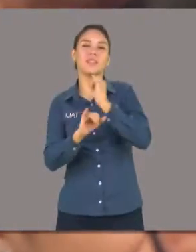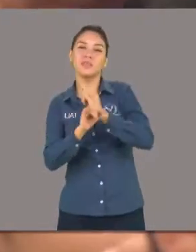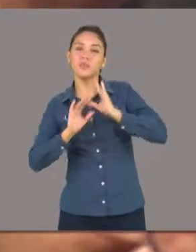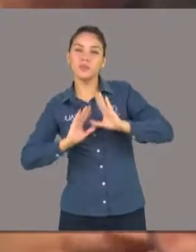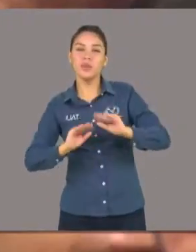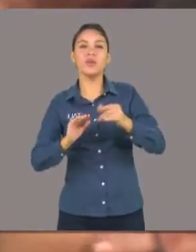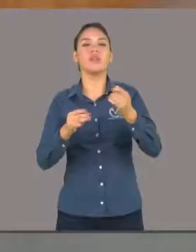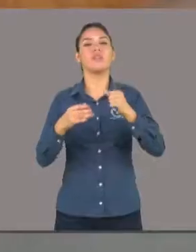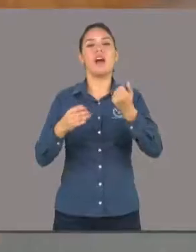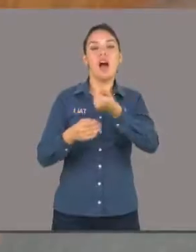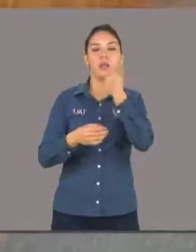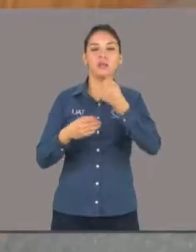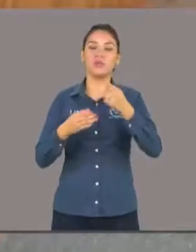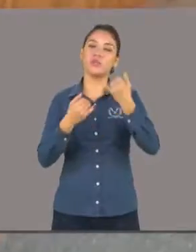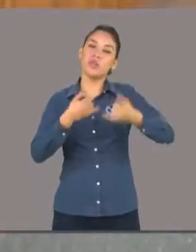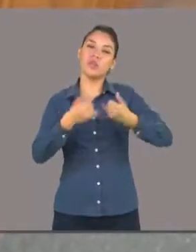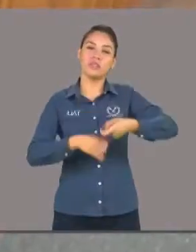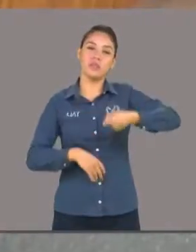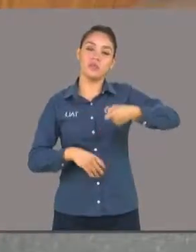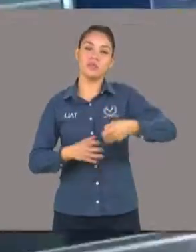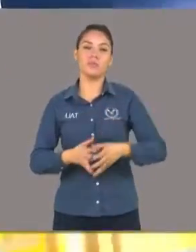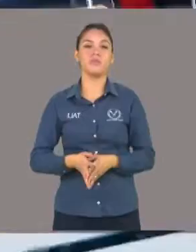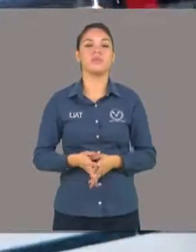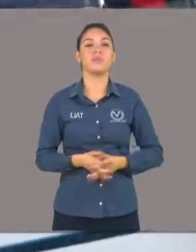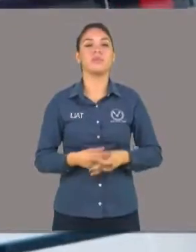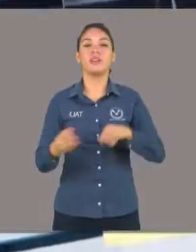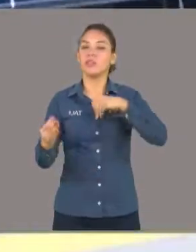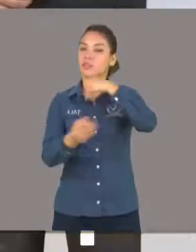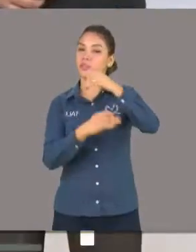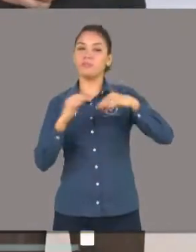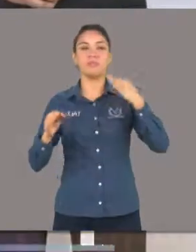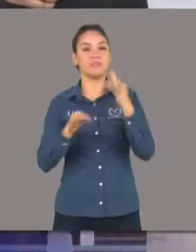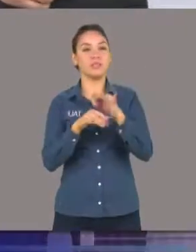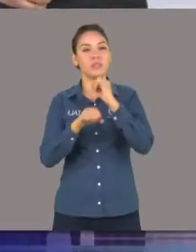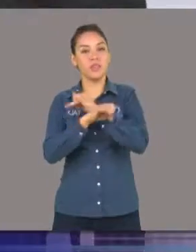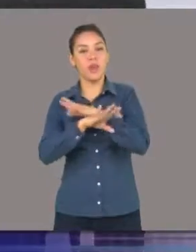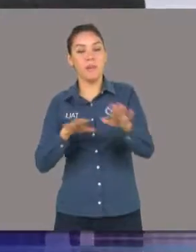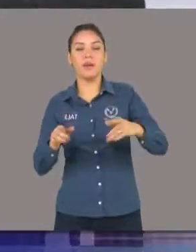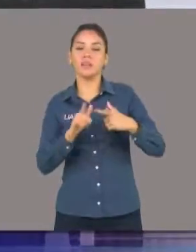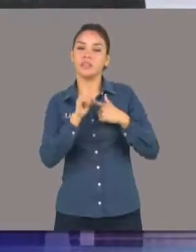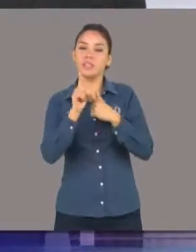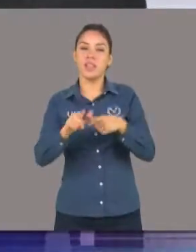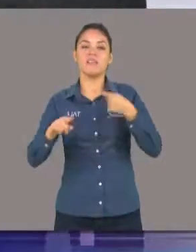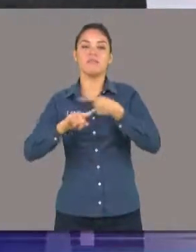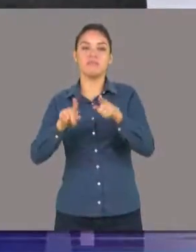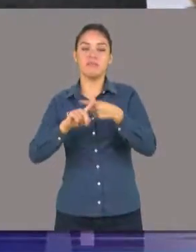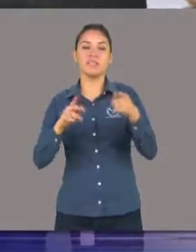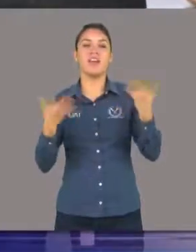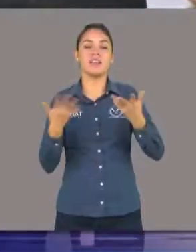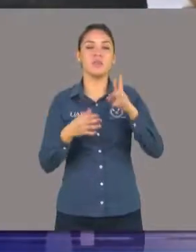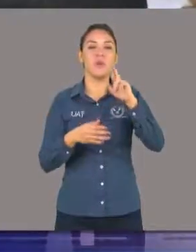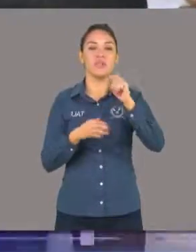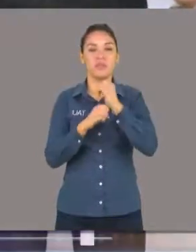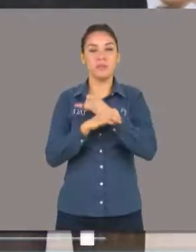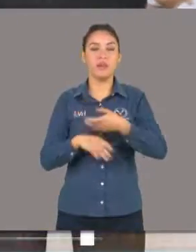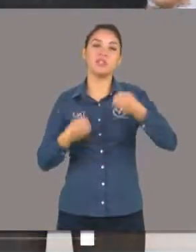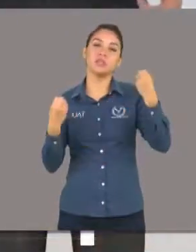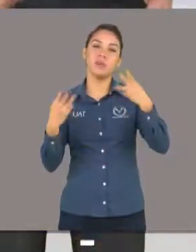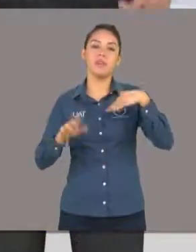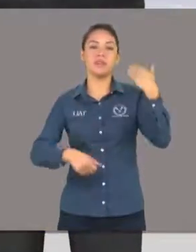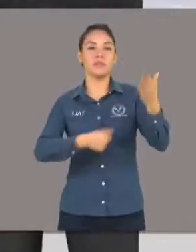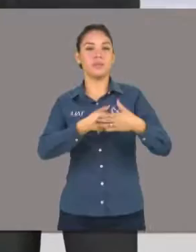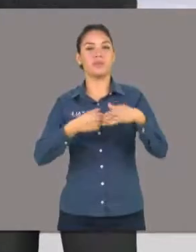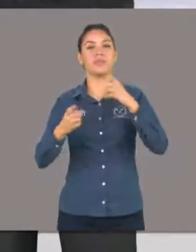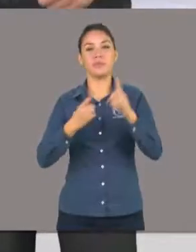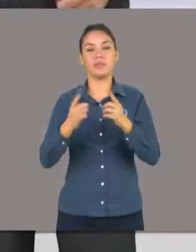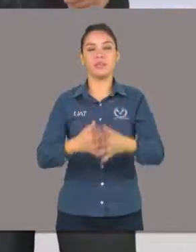Coaches, jugadores y cuerpo técnico, un saludo para todos. Con esto les he informado, seguimos en el quehacer universitario en UAD Informa. Nos vemos